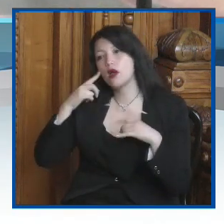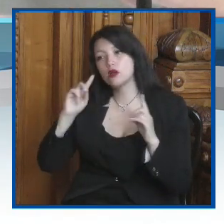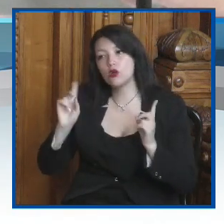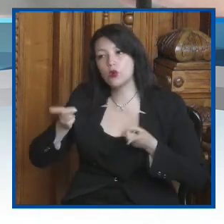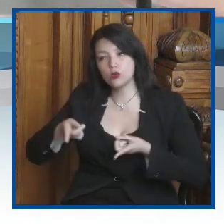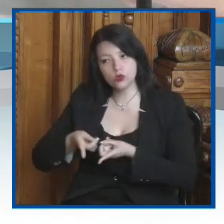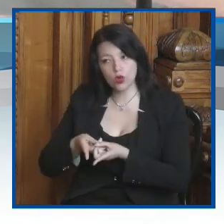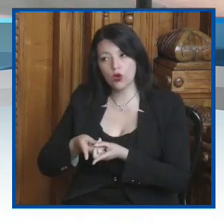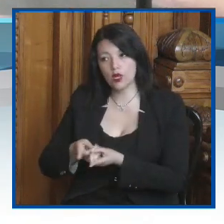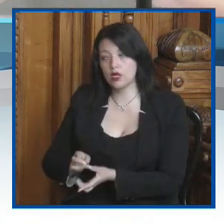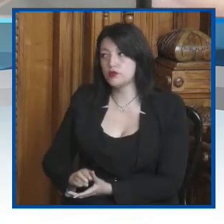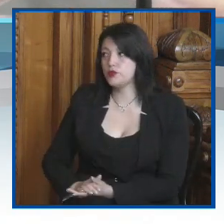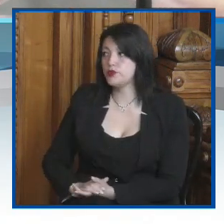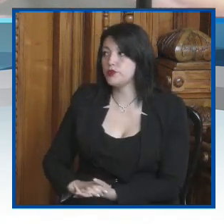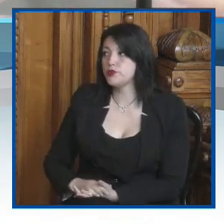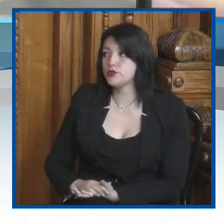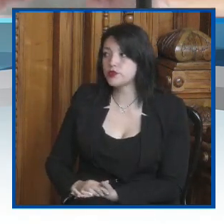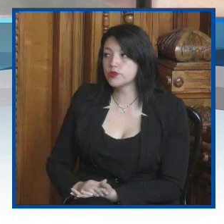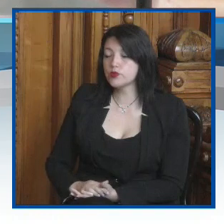y demás.